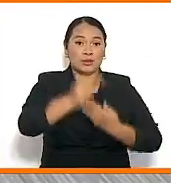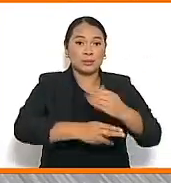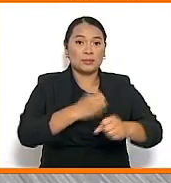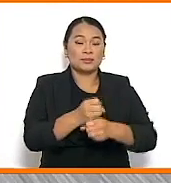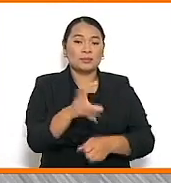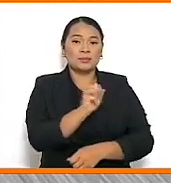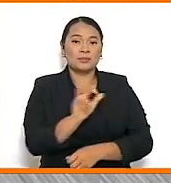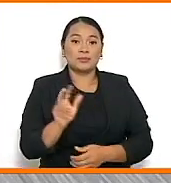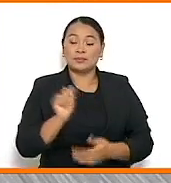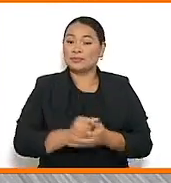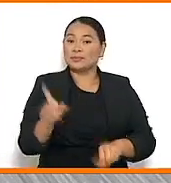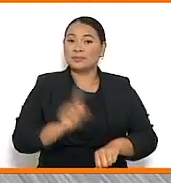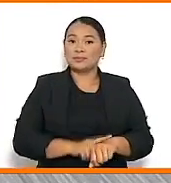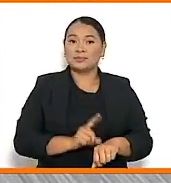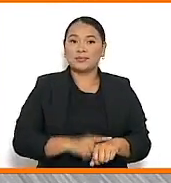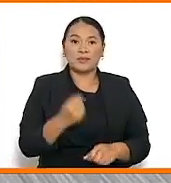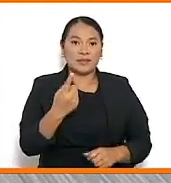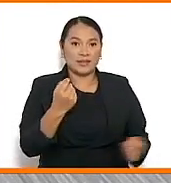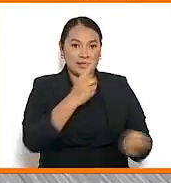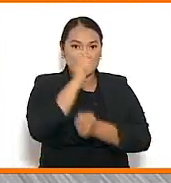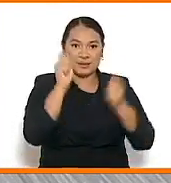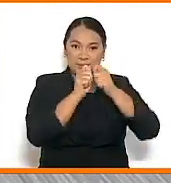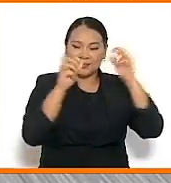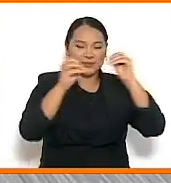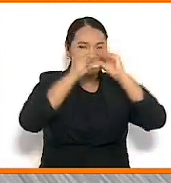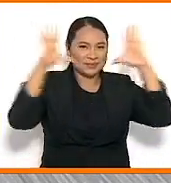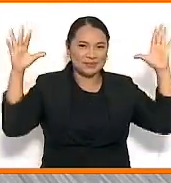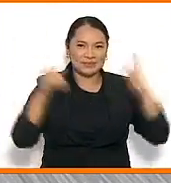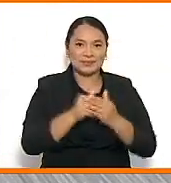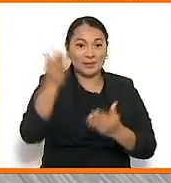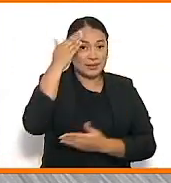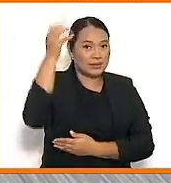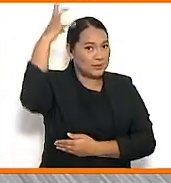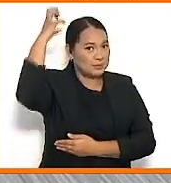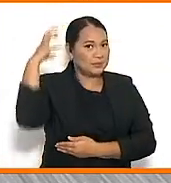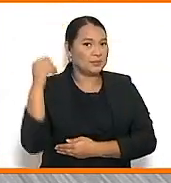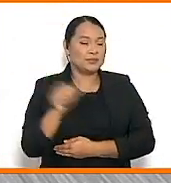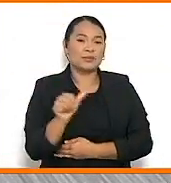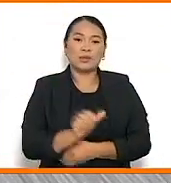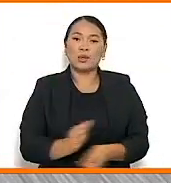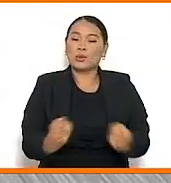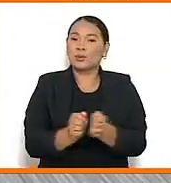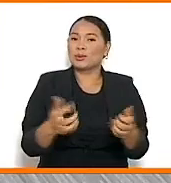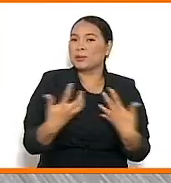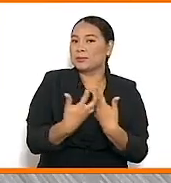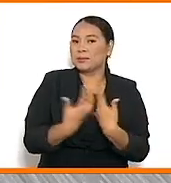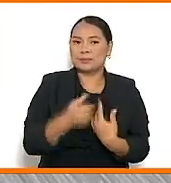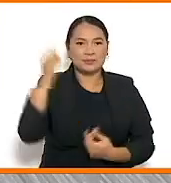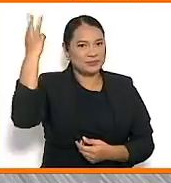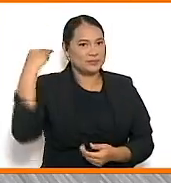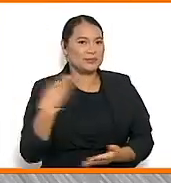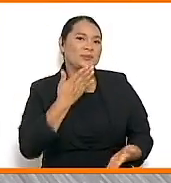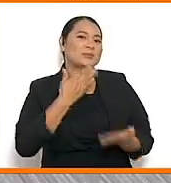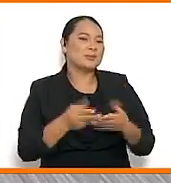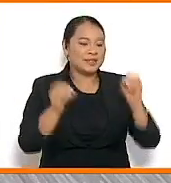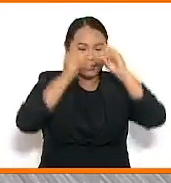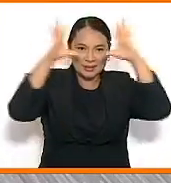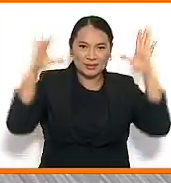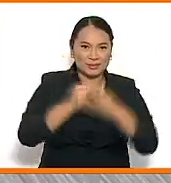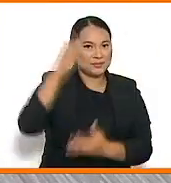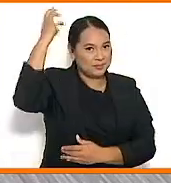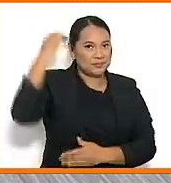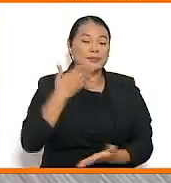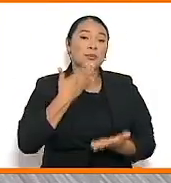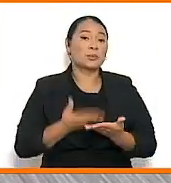y el reloj marca las 11 en punto de la mañana. Te saluda Charlene Walter con la agradable compañía de Madeline. Buenos días, Charlene. Buenos días a